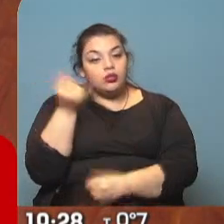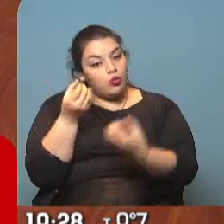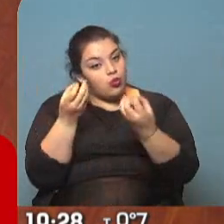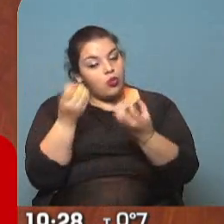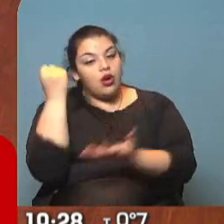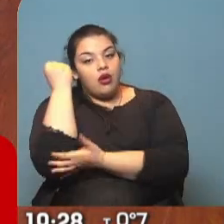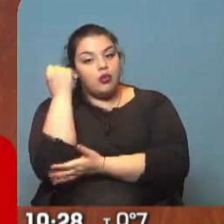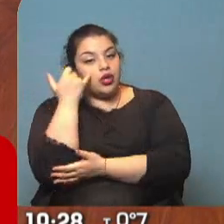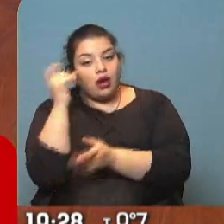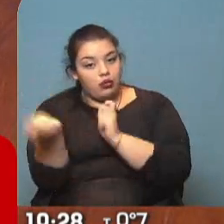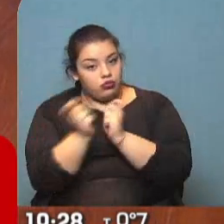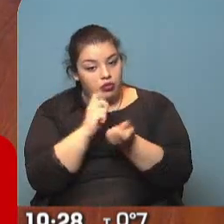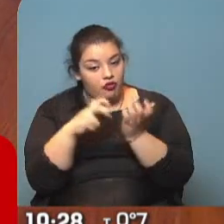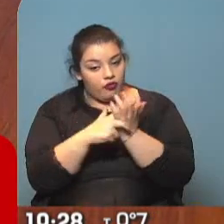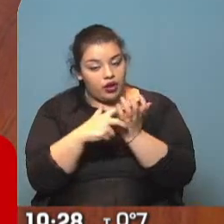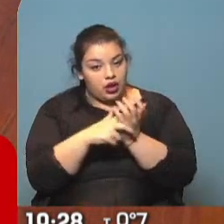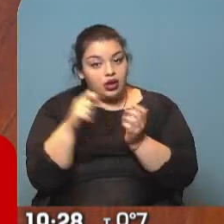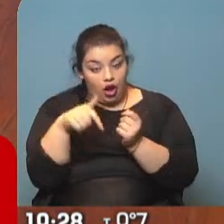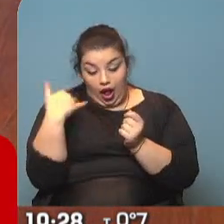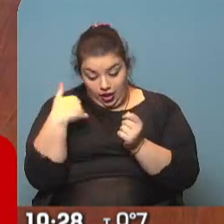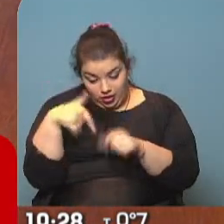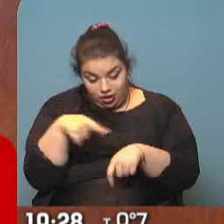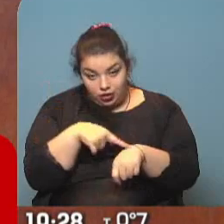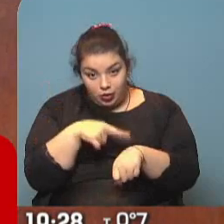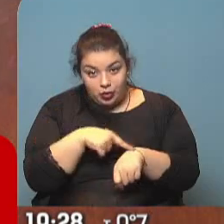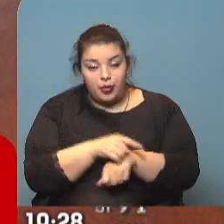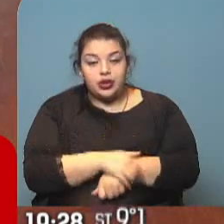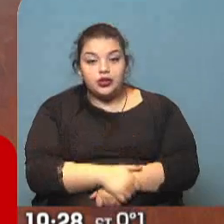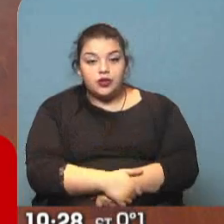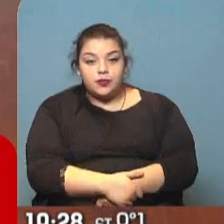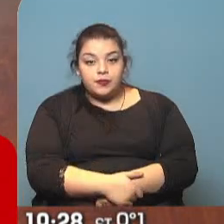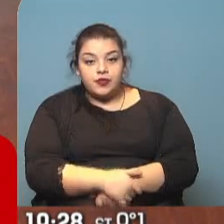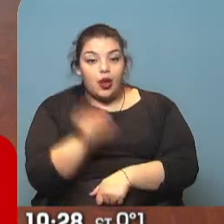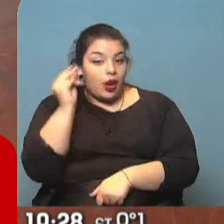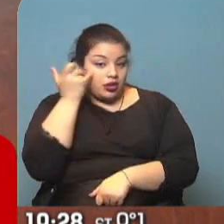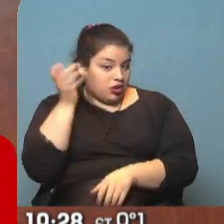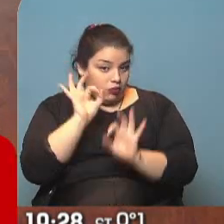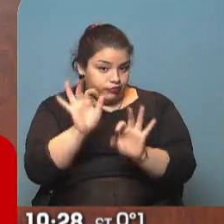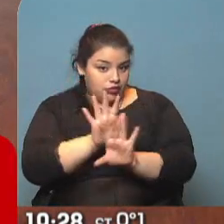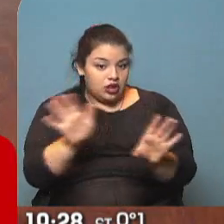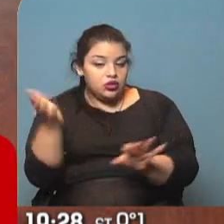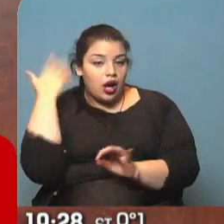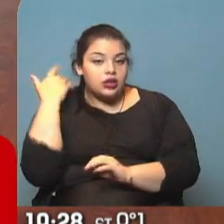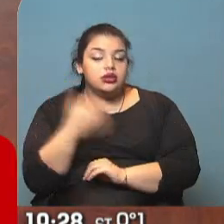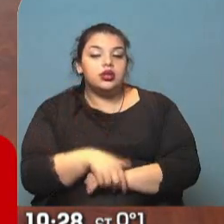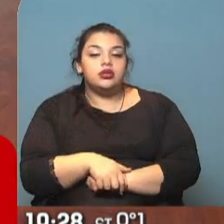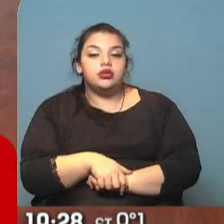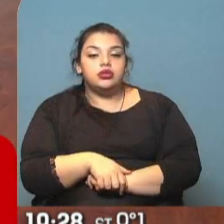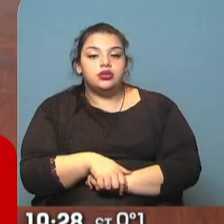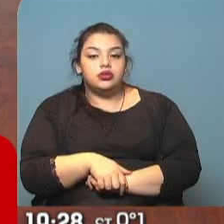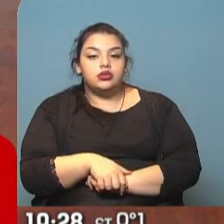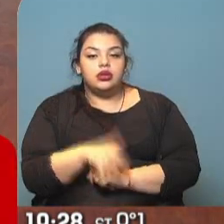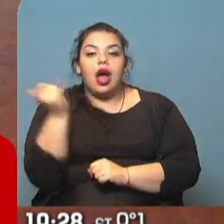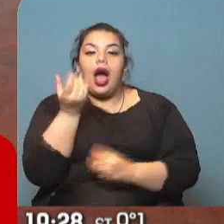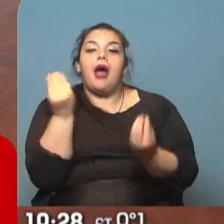ya hizo el ajuste, este ajuste que Argentina está haciendo ahora, el déficit externo, Brasil ya lo hizo, parte de un nivel de desempleo más